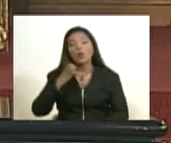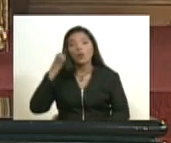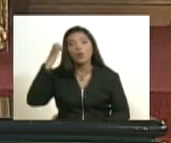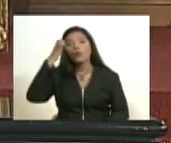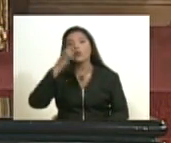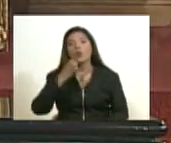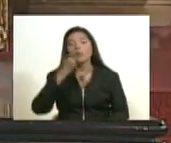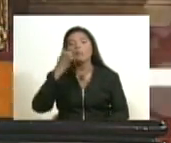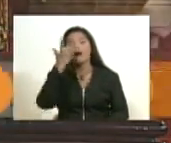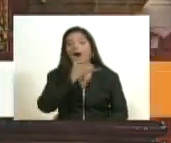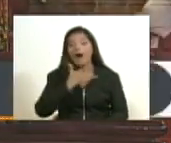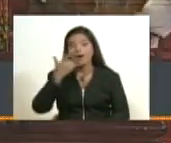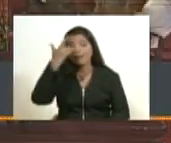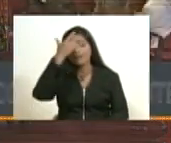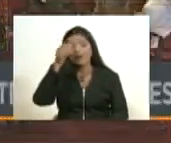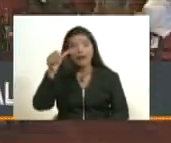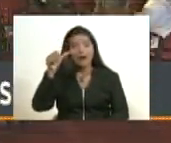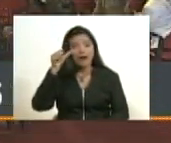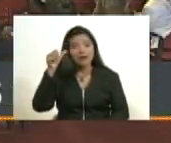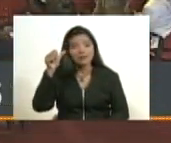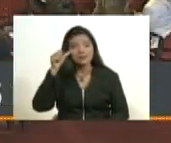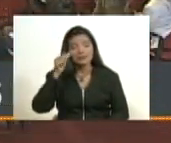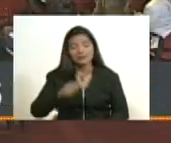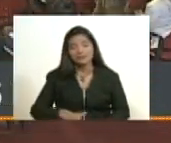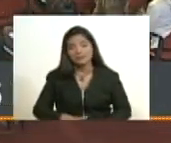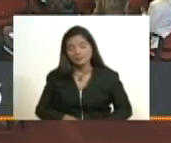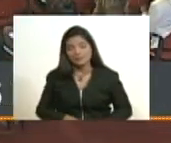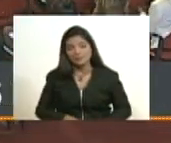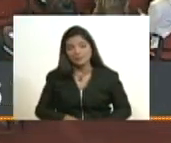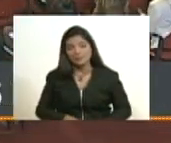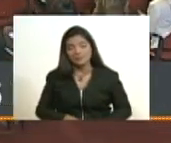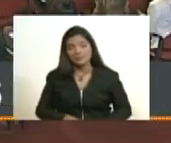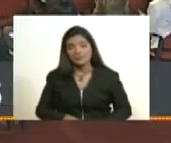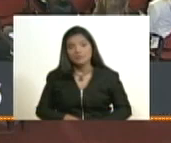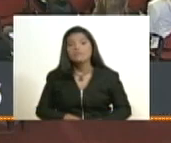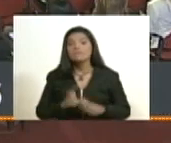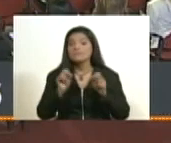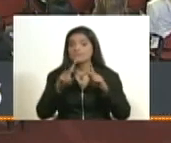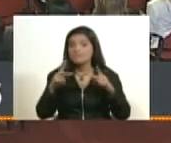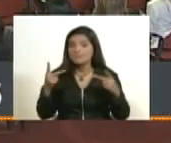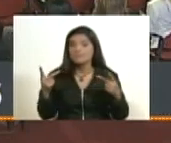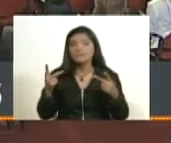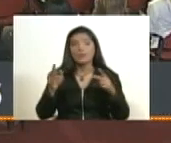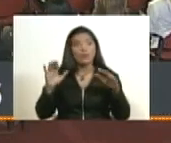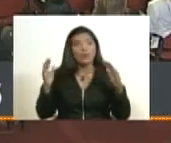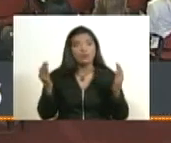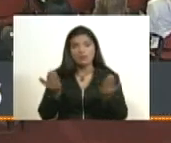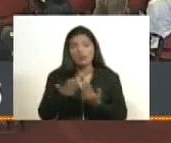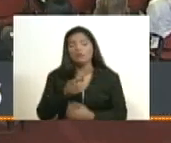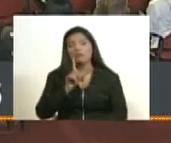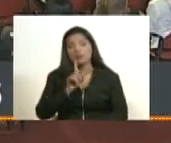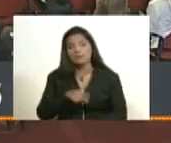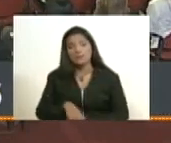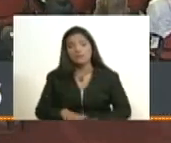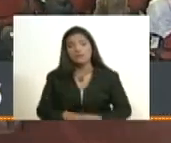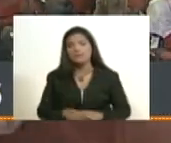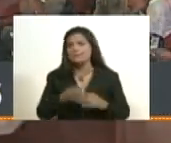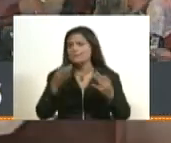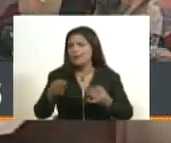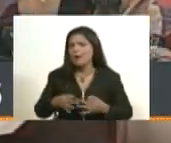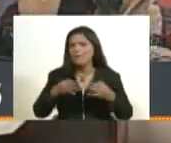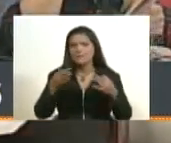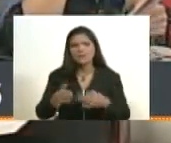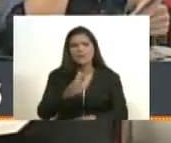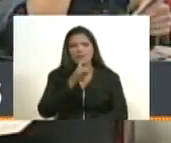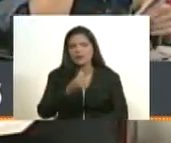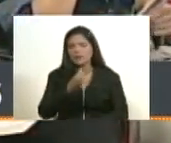de África, Asia, en los medios de prensa mundial, de manera continua.